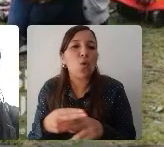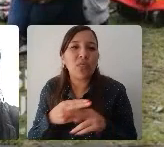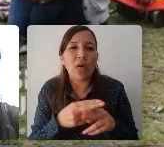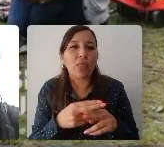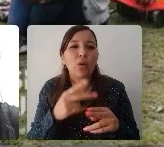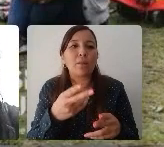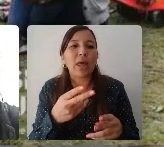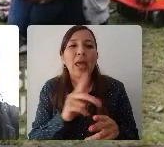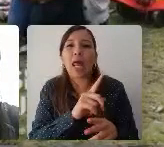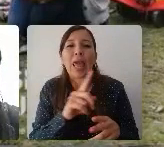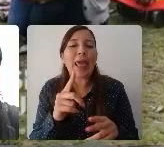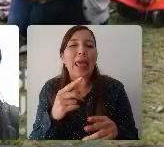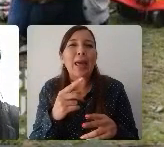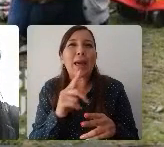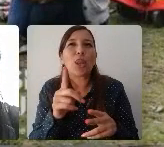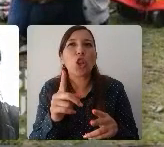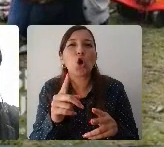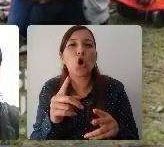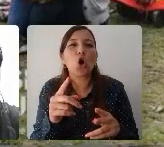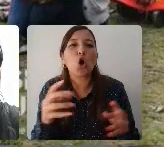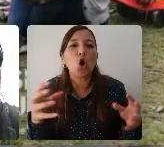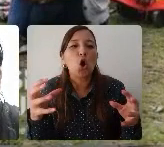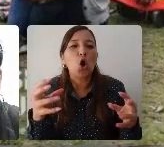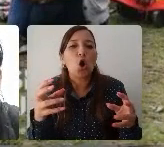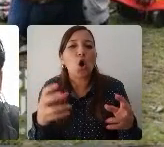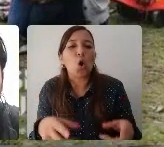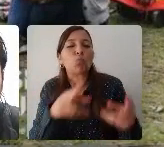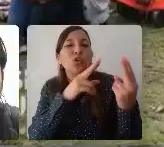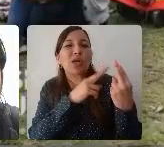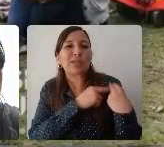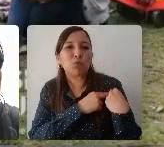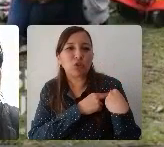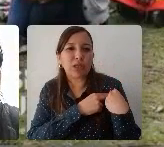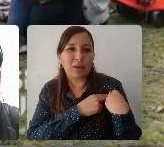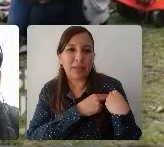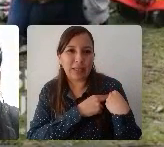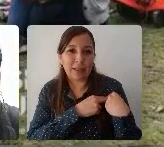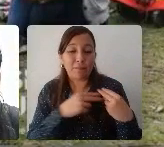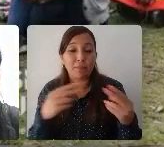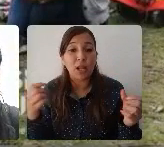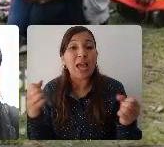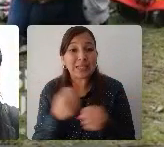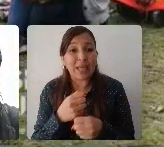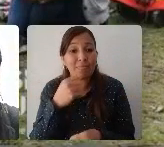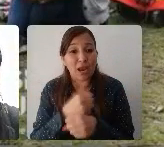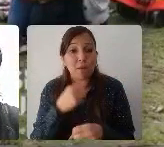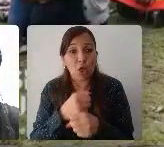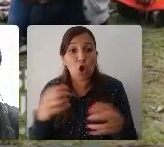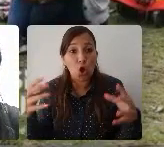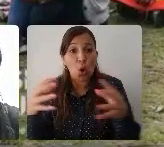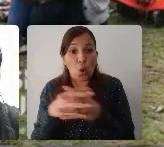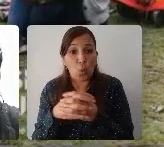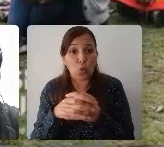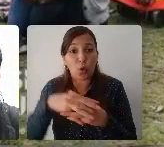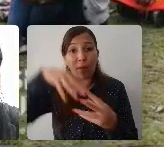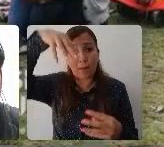diferentes gestores locales, las DIRCETURES, en cada una de las regiones han estado trabajando bastante, bastante cercano con cada uno de ellos